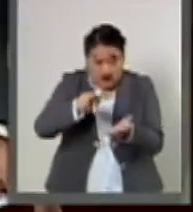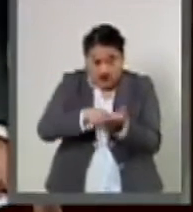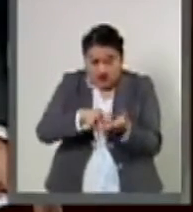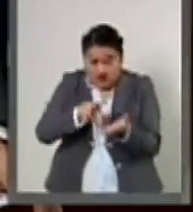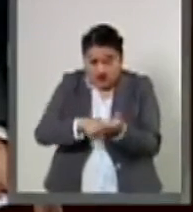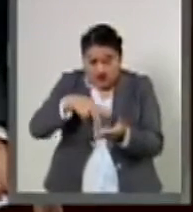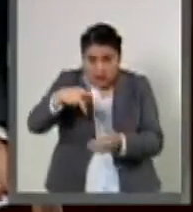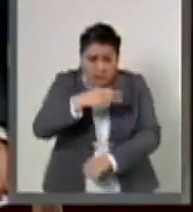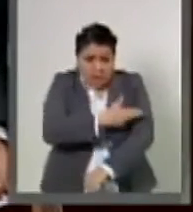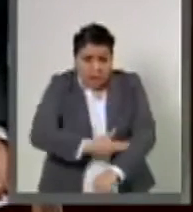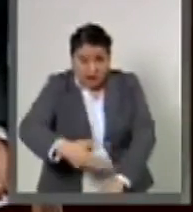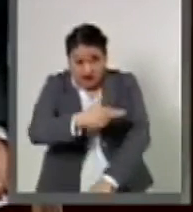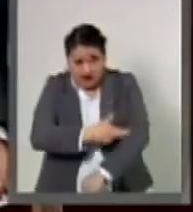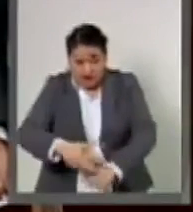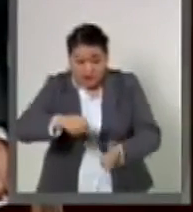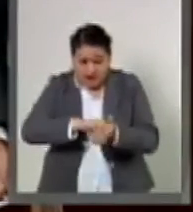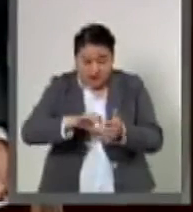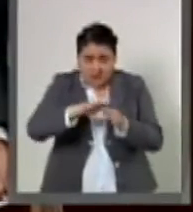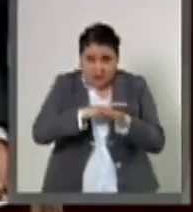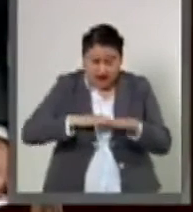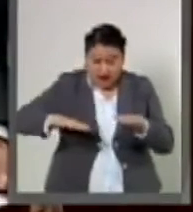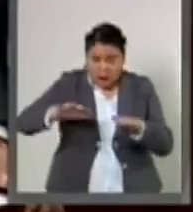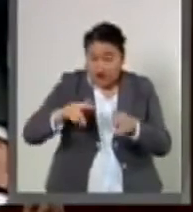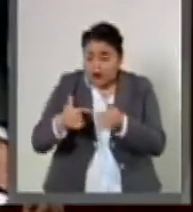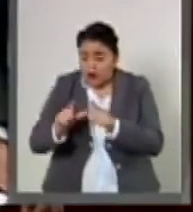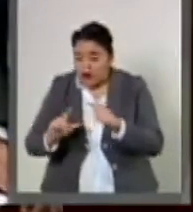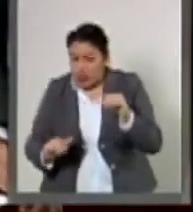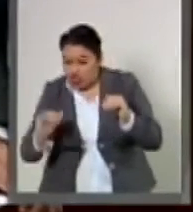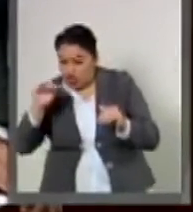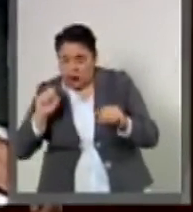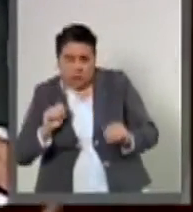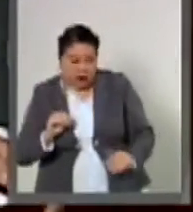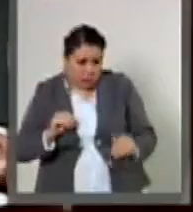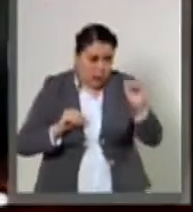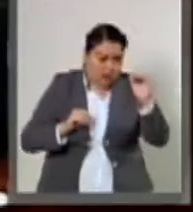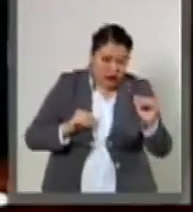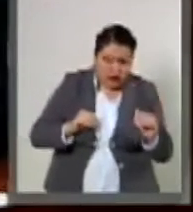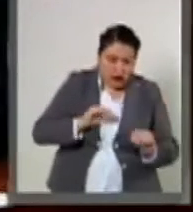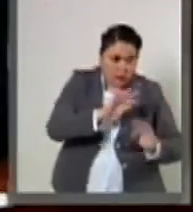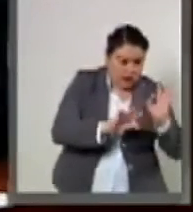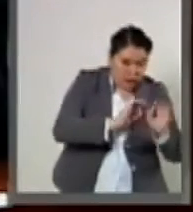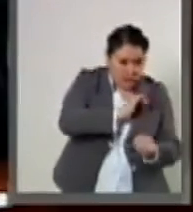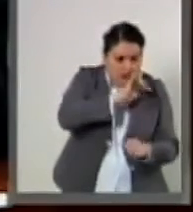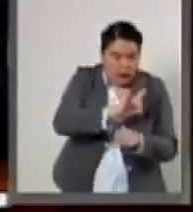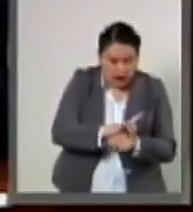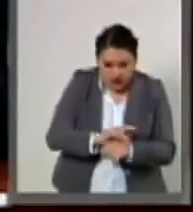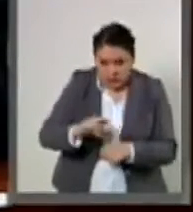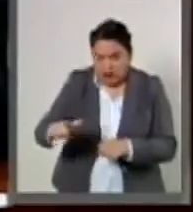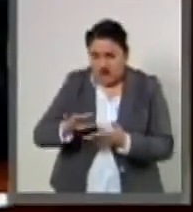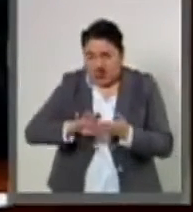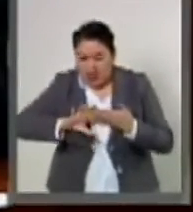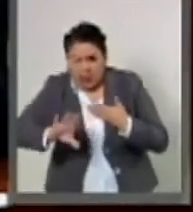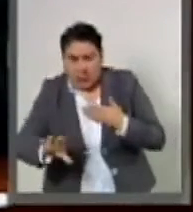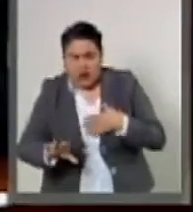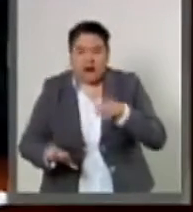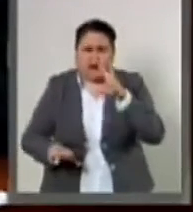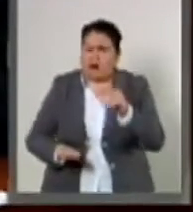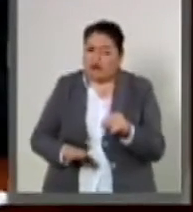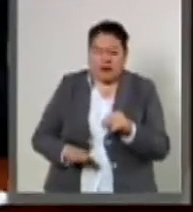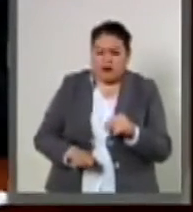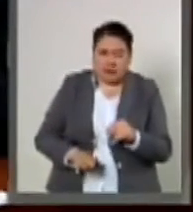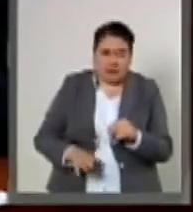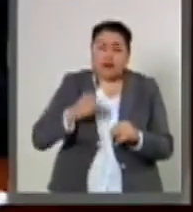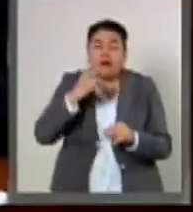por considerar superior a un grupo conduzca a tratarlo con privilegio. En el mismo